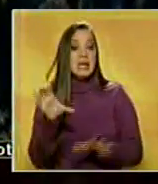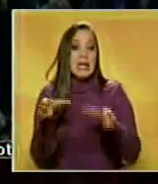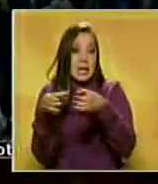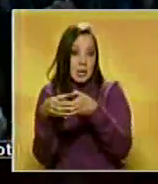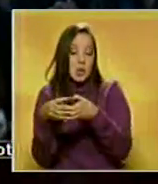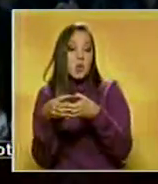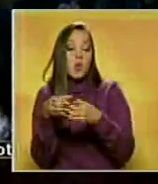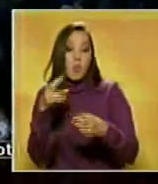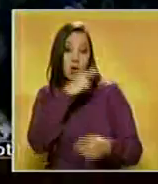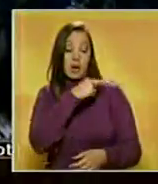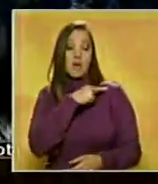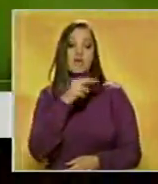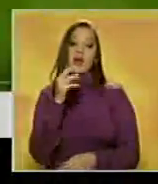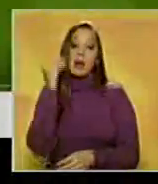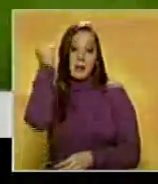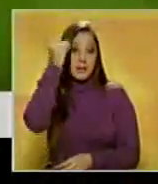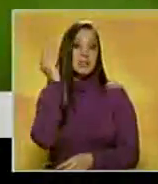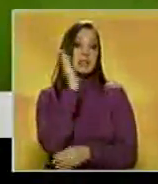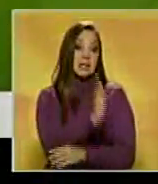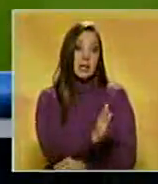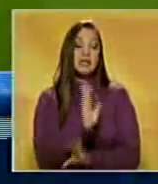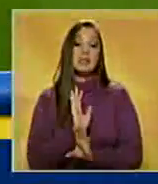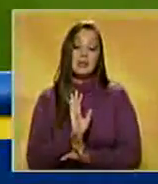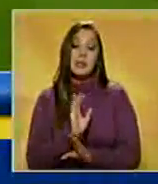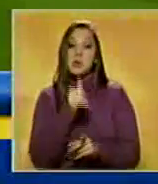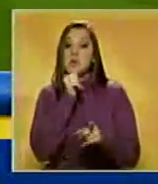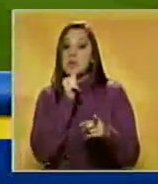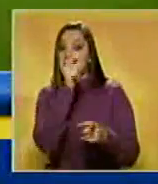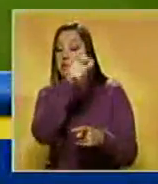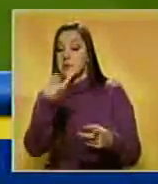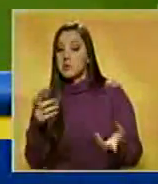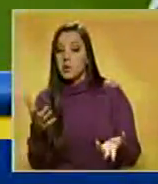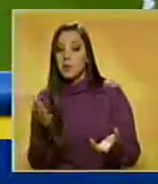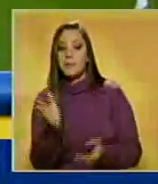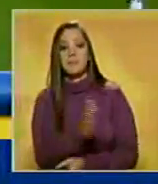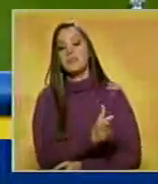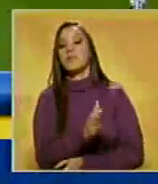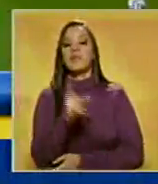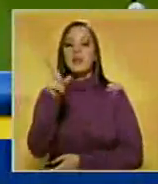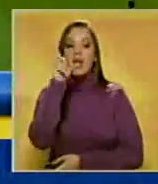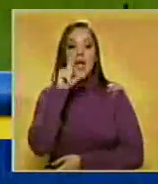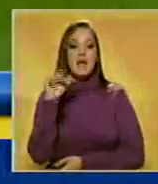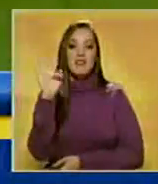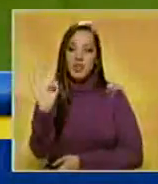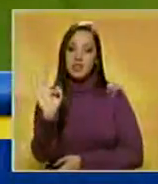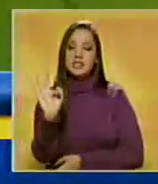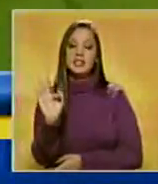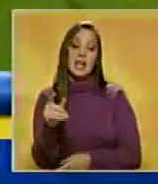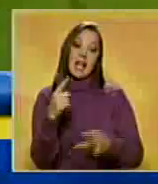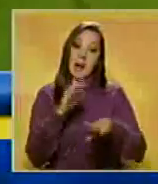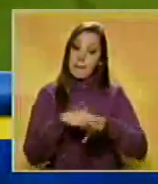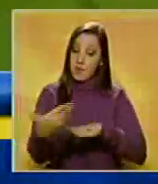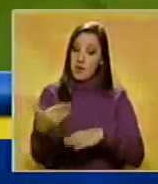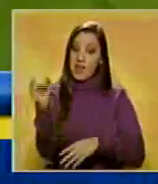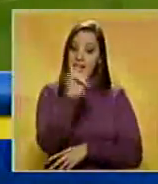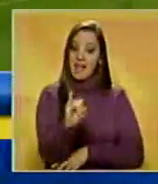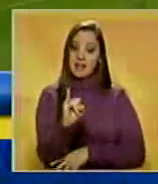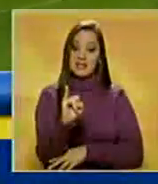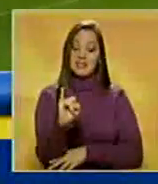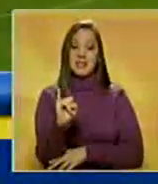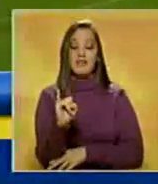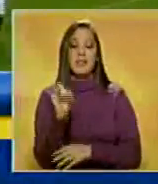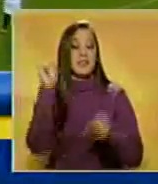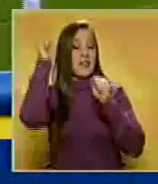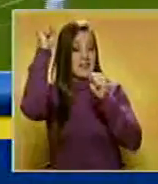la reprogramación del clásico. En tanto, no hubo sorpresas en el Artemio Franchi de Florencia, pues el Sevilla aseguró su pase a la final de la Europa